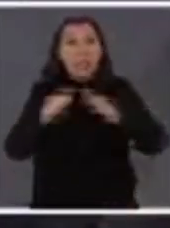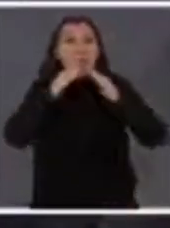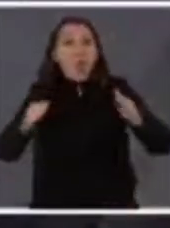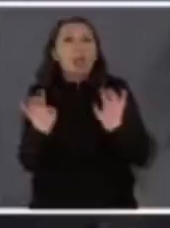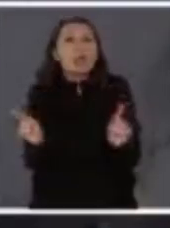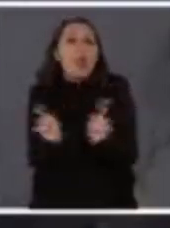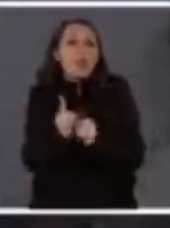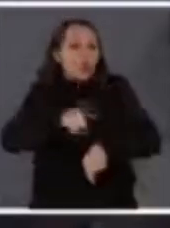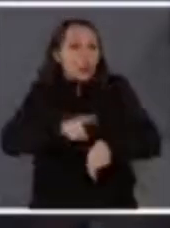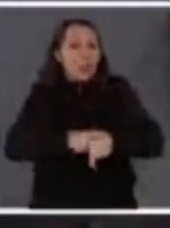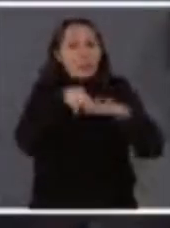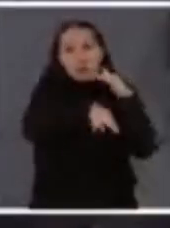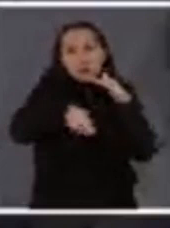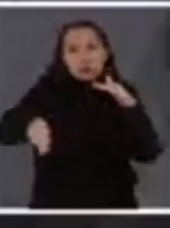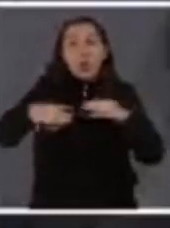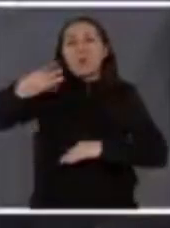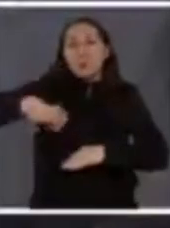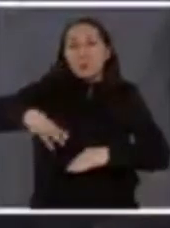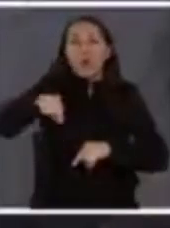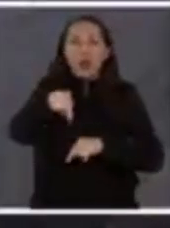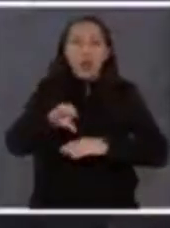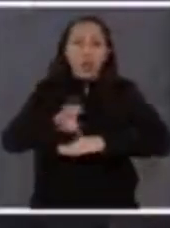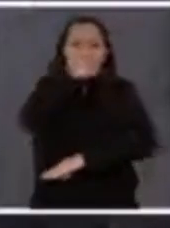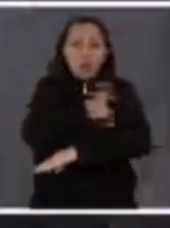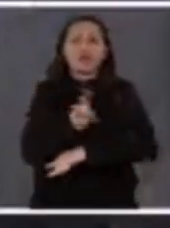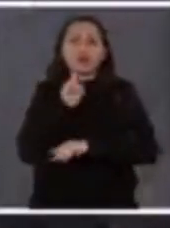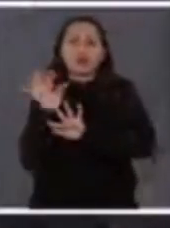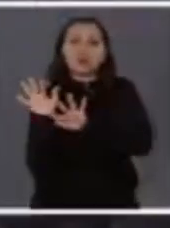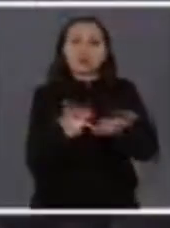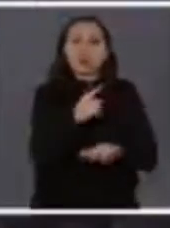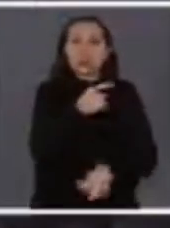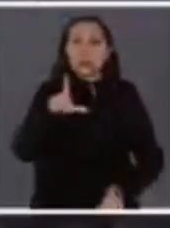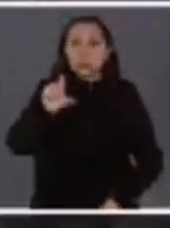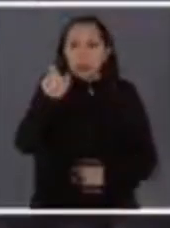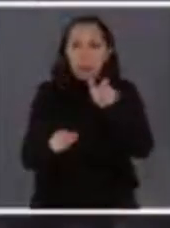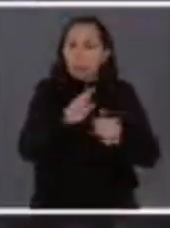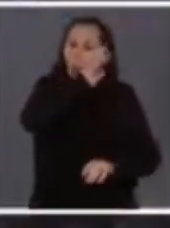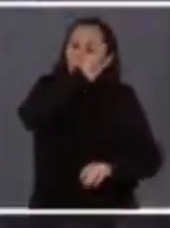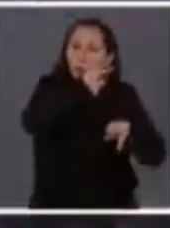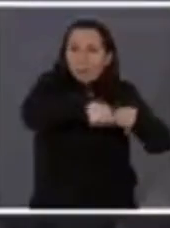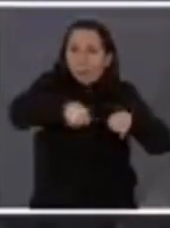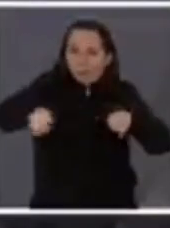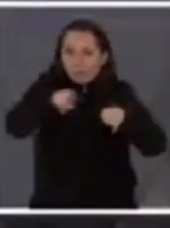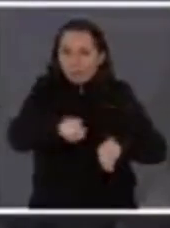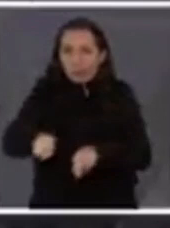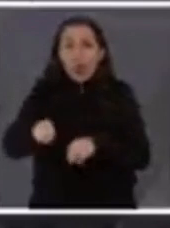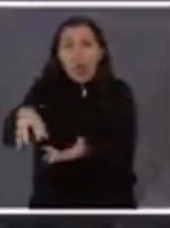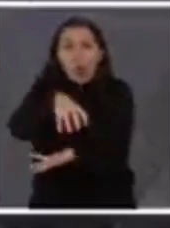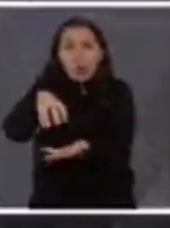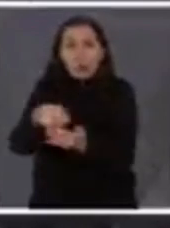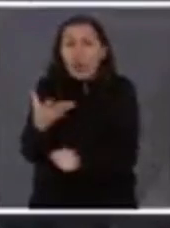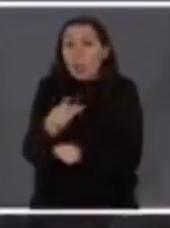en el Liceo Municipal de Coltauco, que tiene hoy día albergadas 170 personas. En la comuna, solo en la comuna,